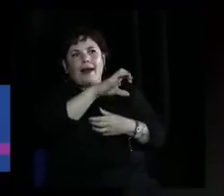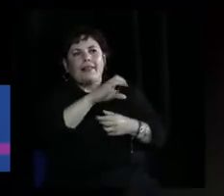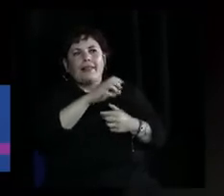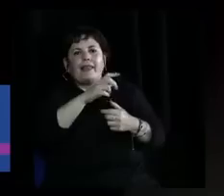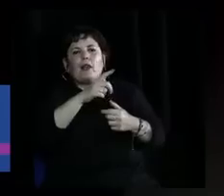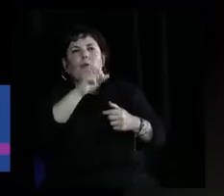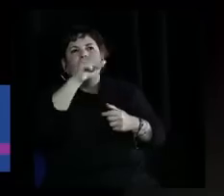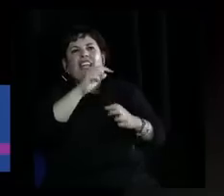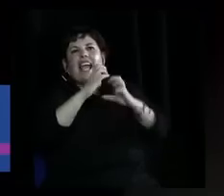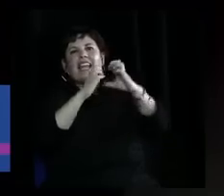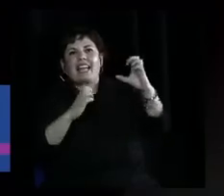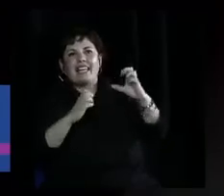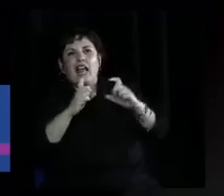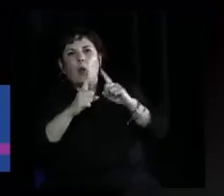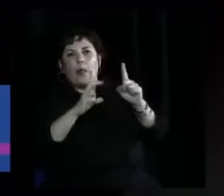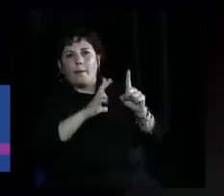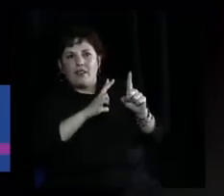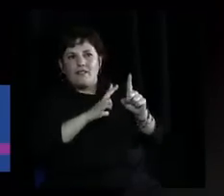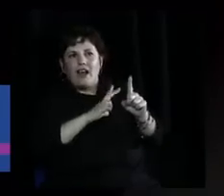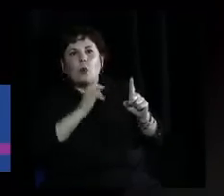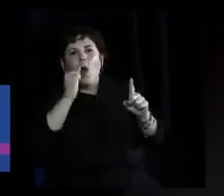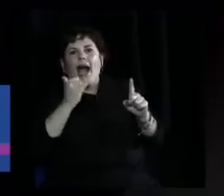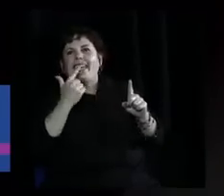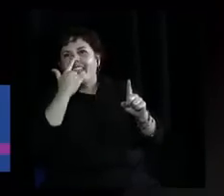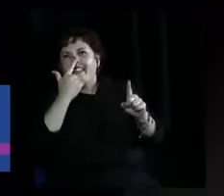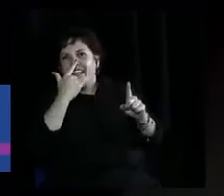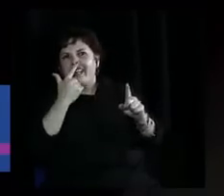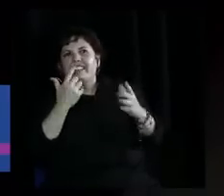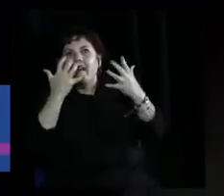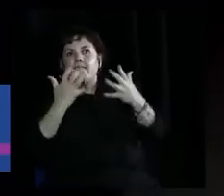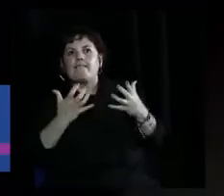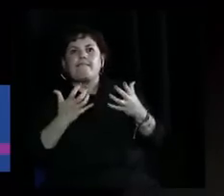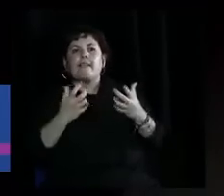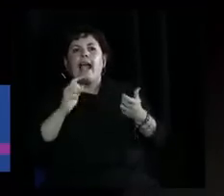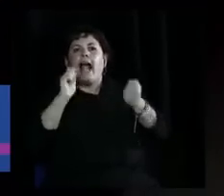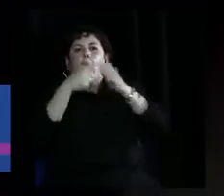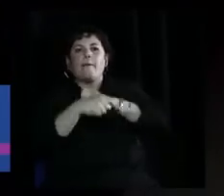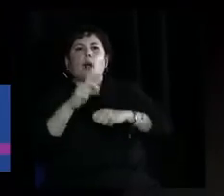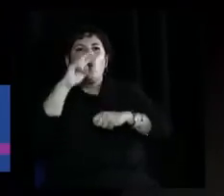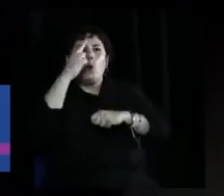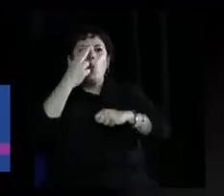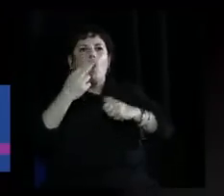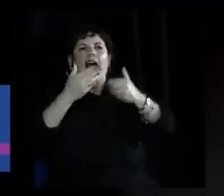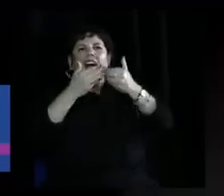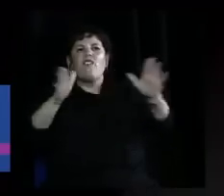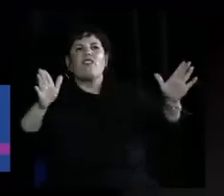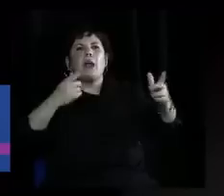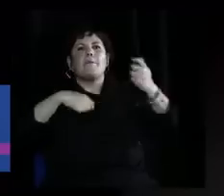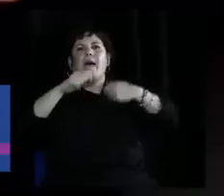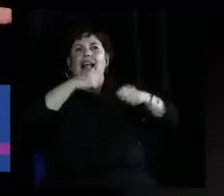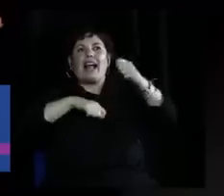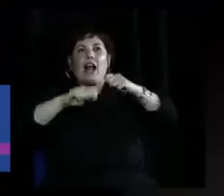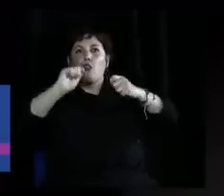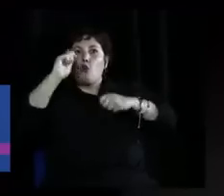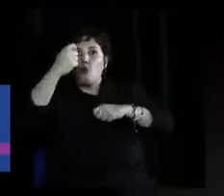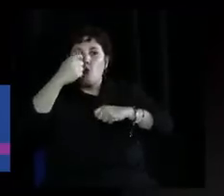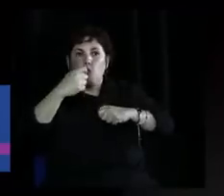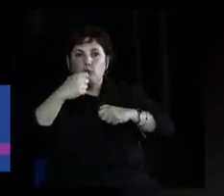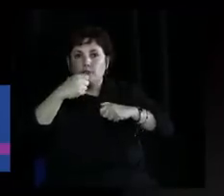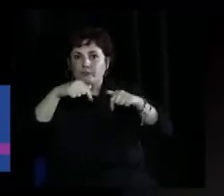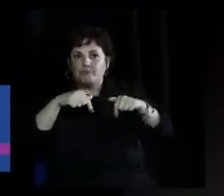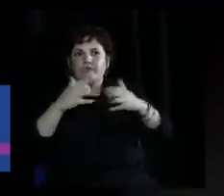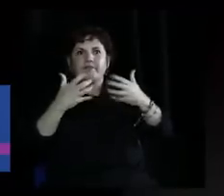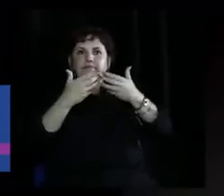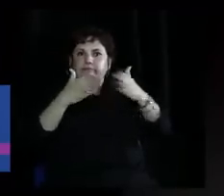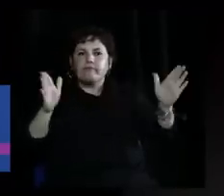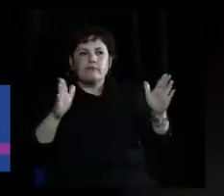generación de energía. Hay intereses muy grandes en transformar el Uruguay, en abrir la cancha, abrir el mercado eléctrico, que ya existe en generación, abrir